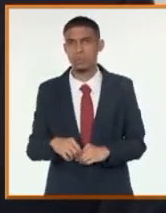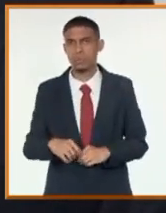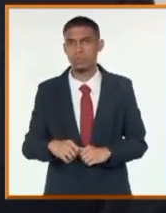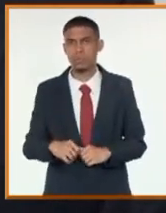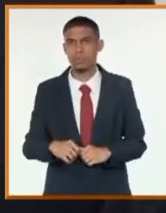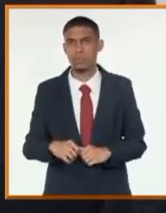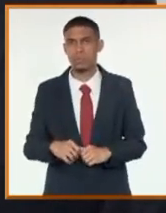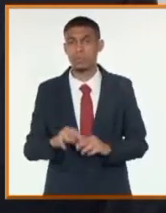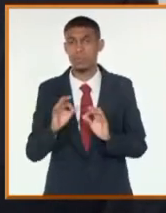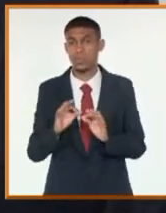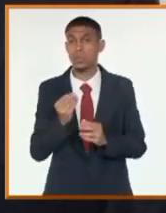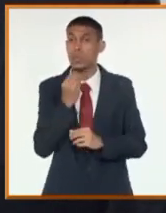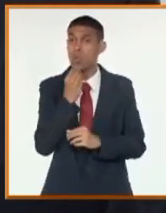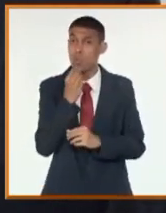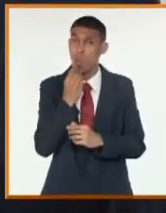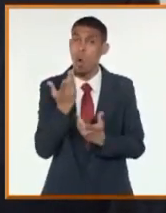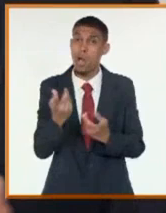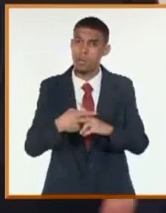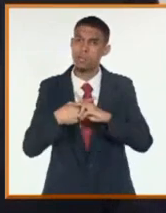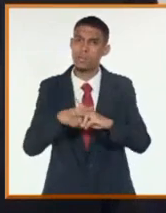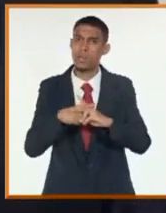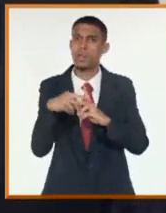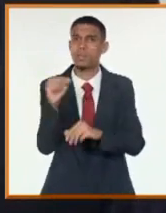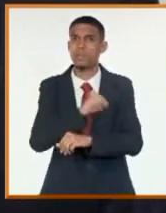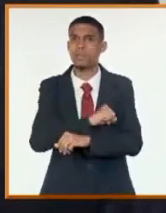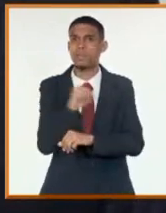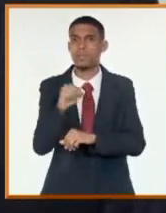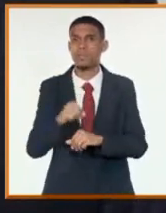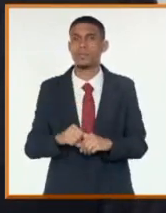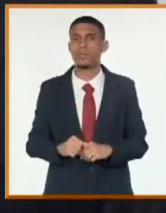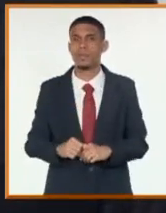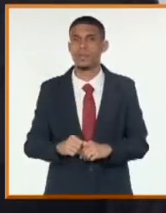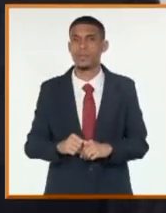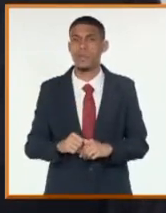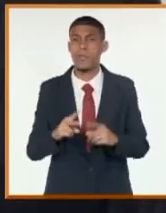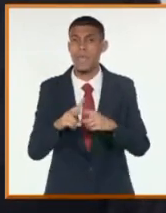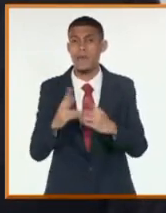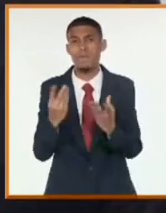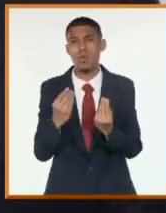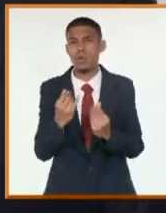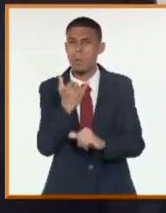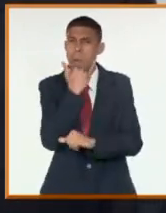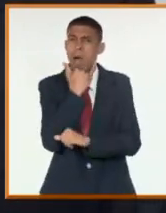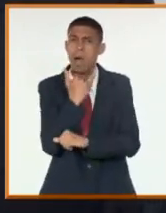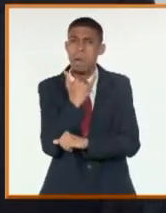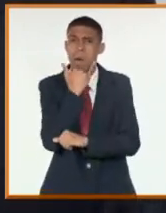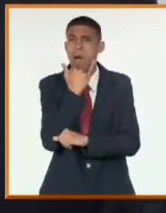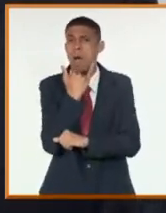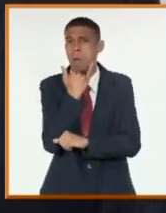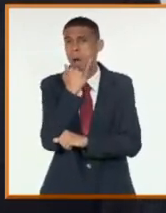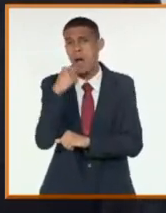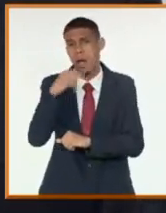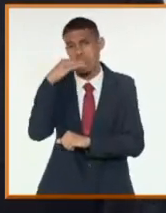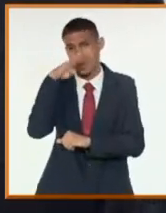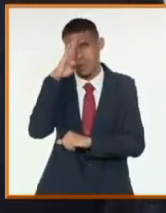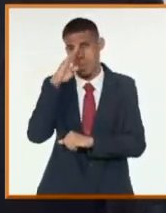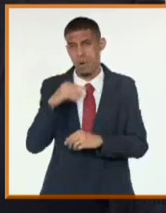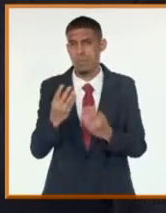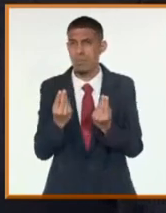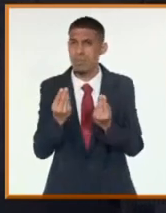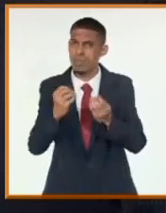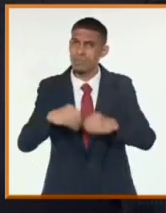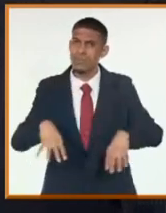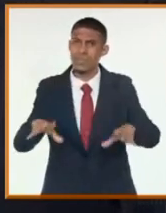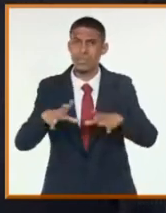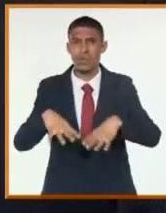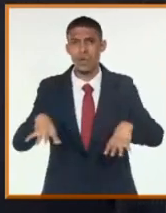para superarla y evitar que se nos sigan complicando las situaciones que chocan tan adversamente en la vida de